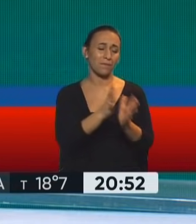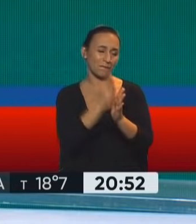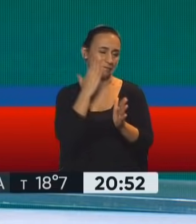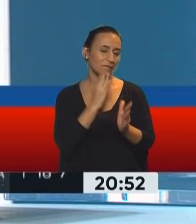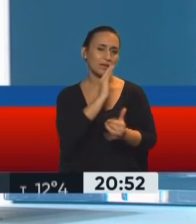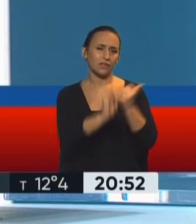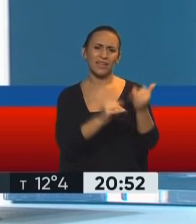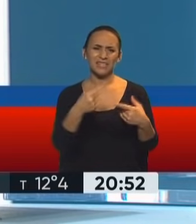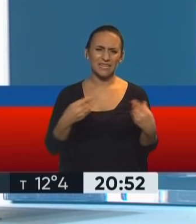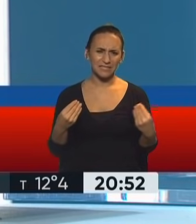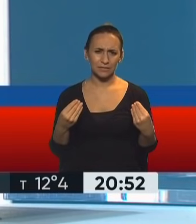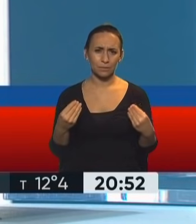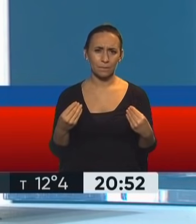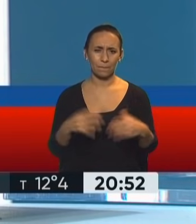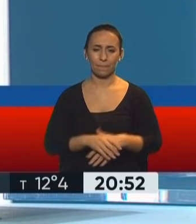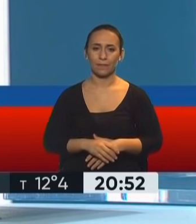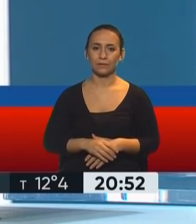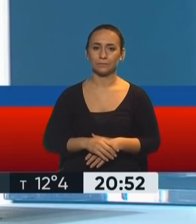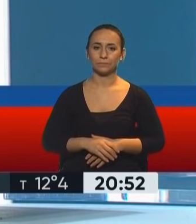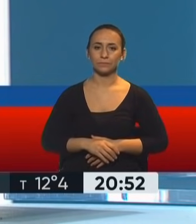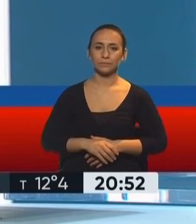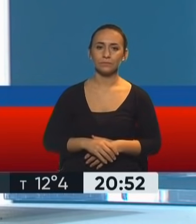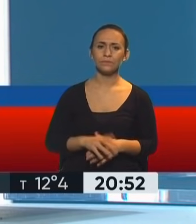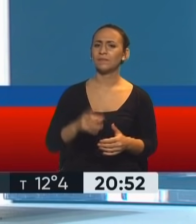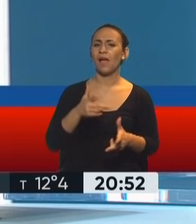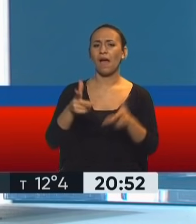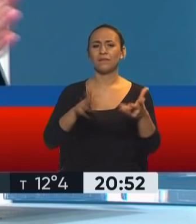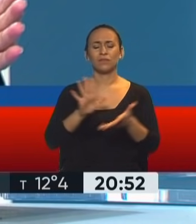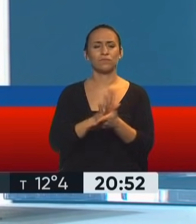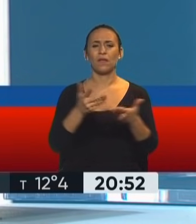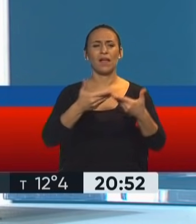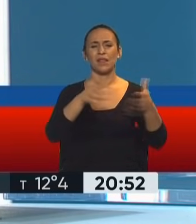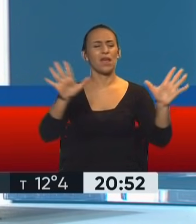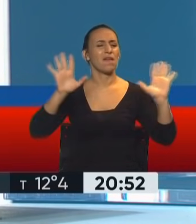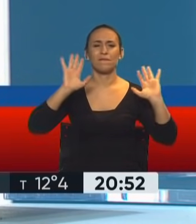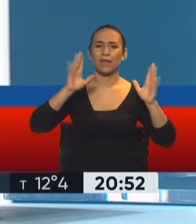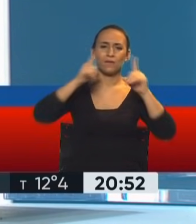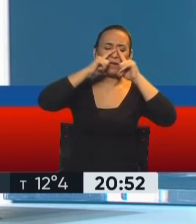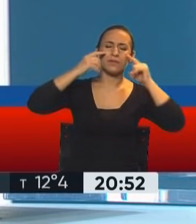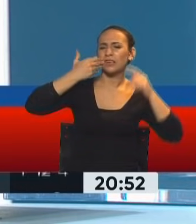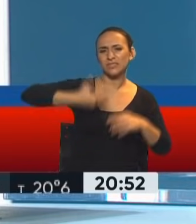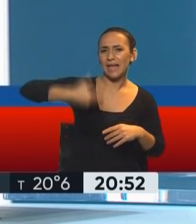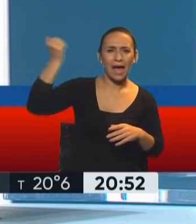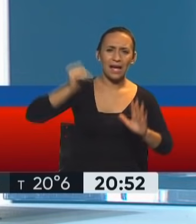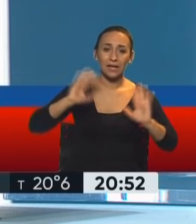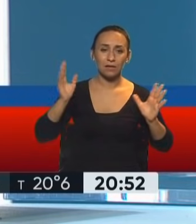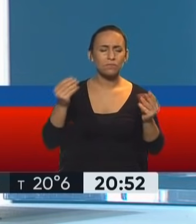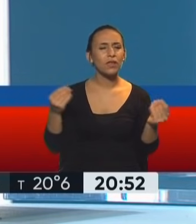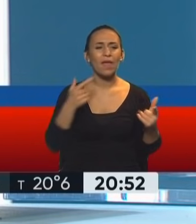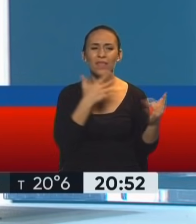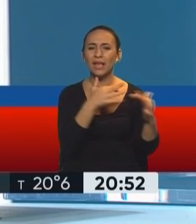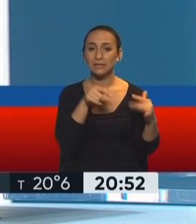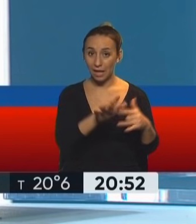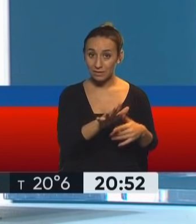Bien. ¿Por qué dicen de liberalizar todo, sacarse el barbijo? Sí. ¿Por qué?